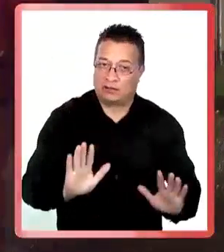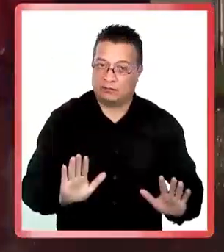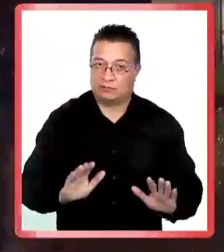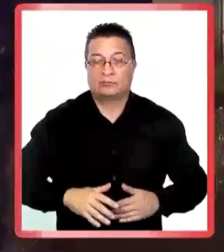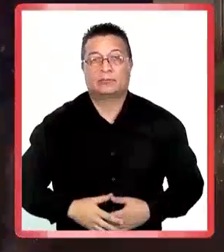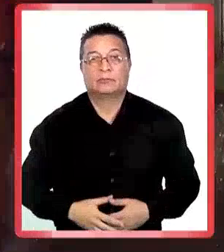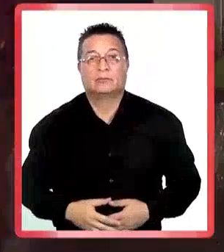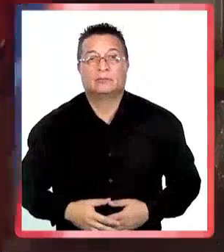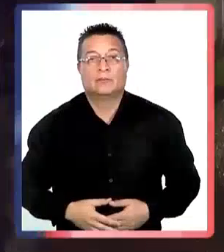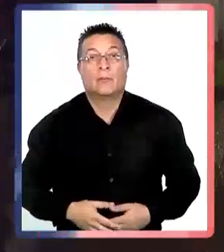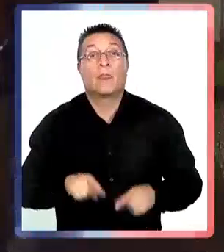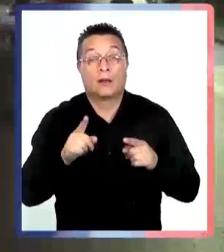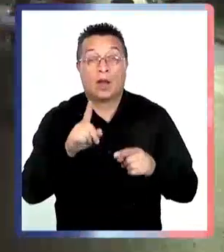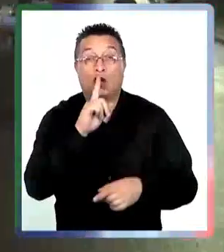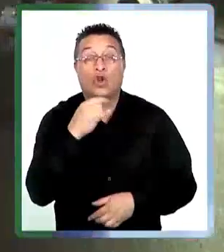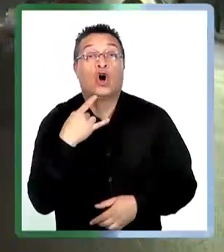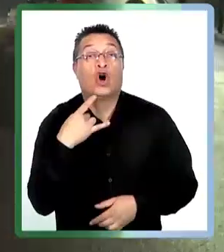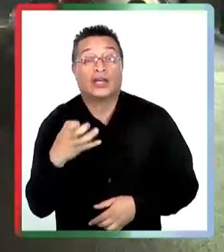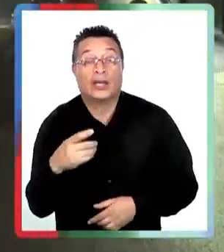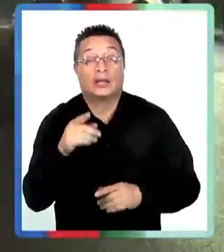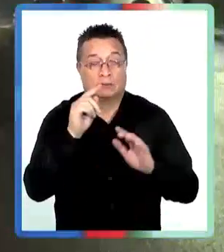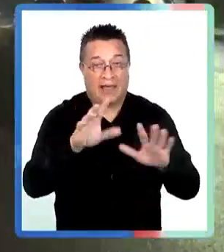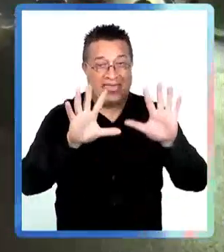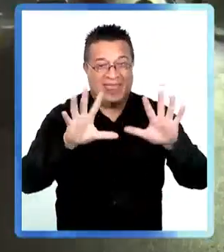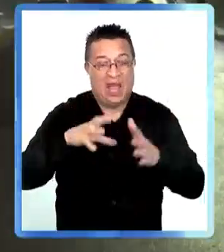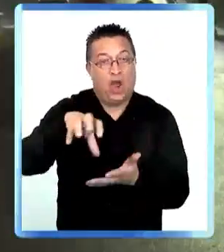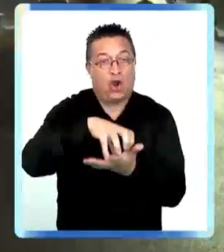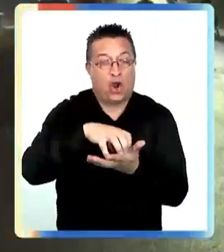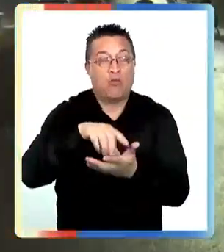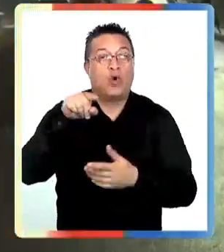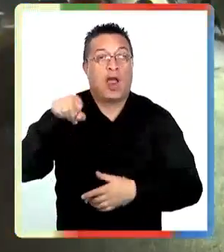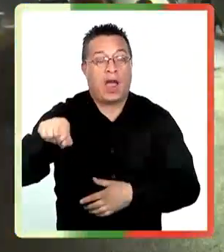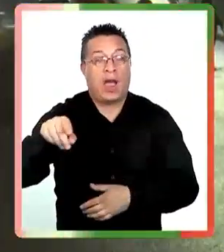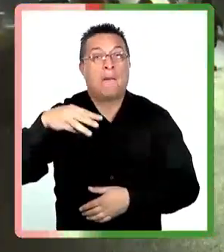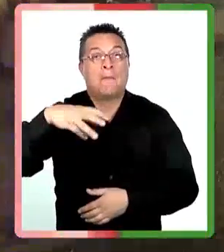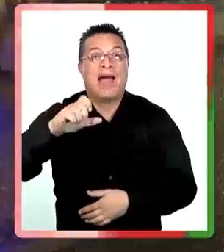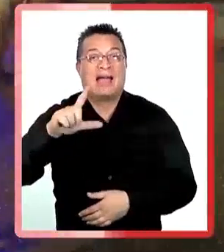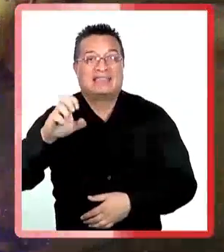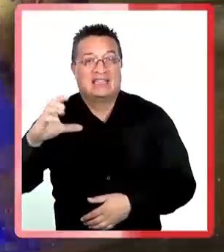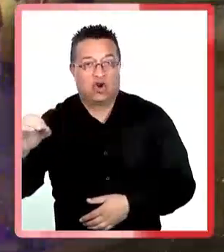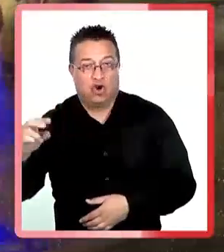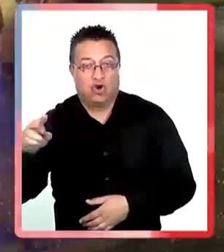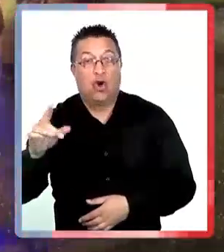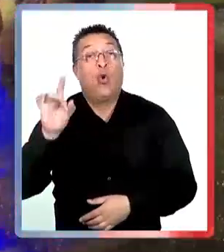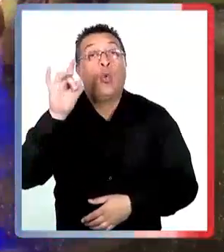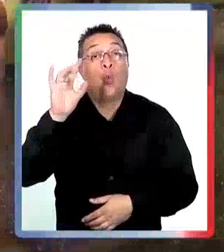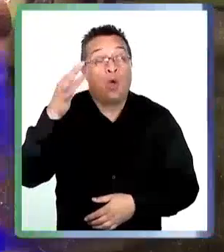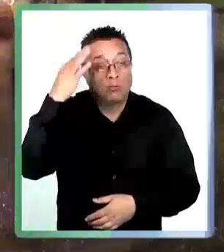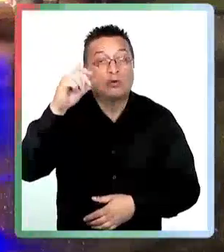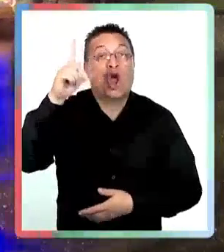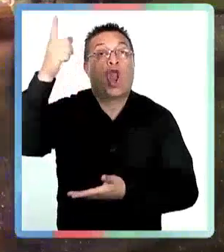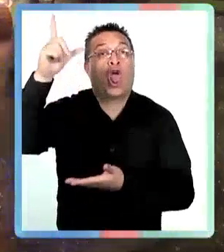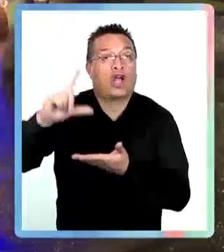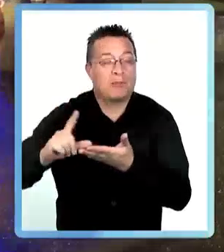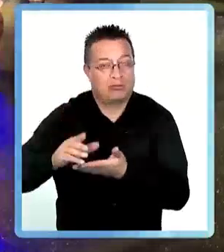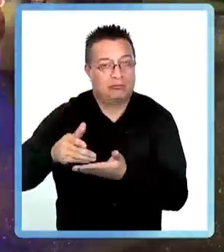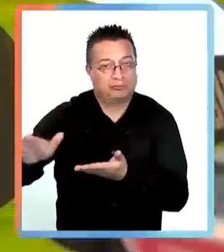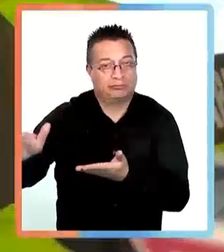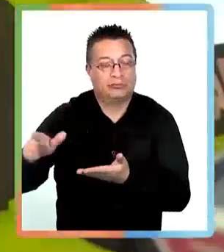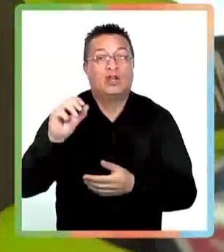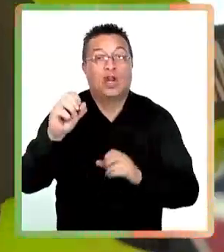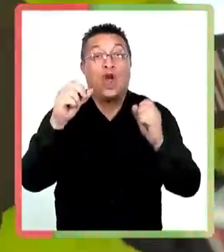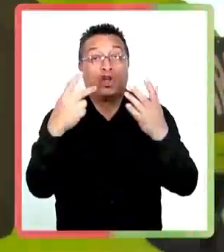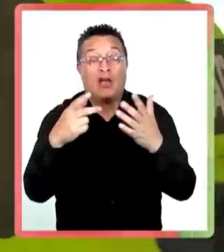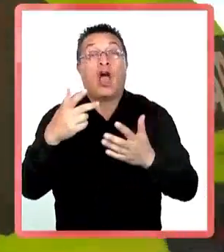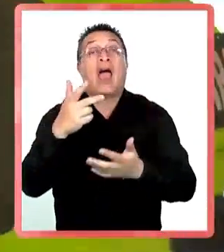diaria hasta que la condición de emergencia cambie la zona bajo toque de queda abarcará diez comunas de la provincia de malleco